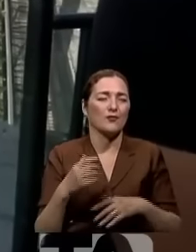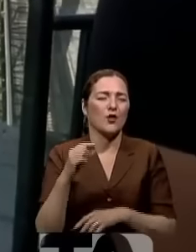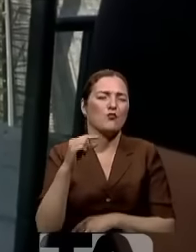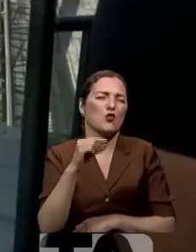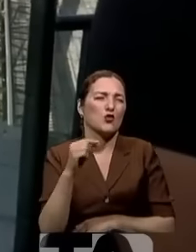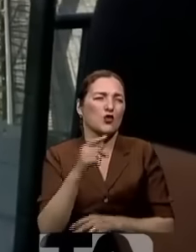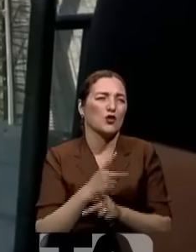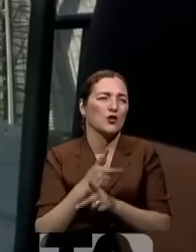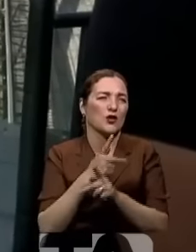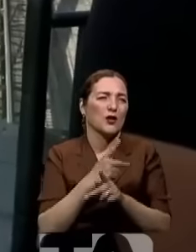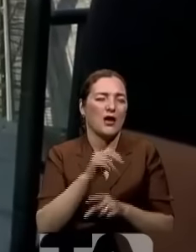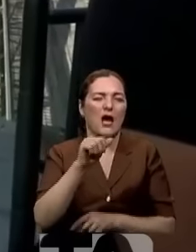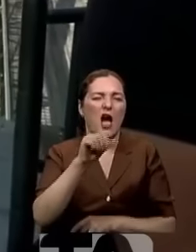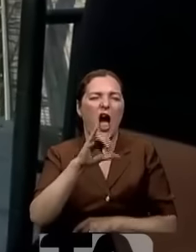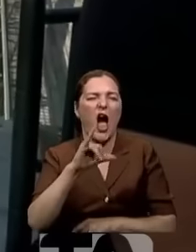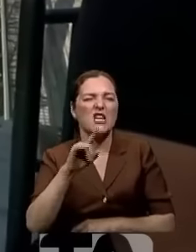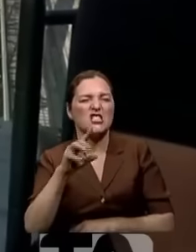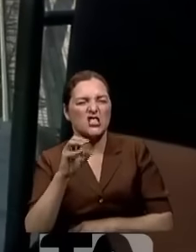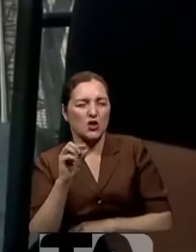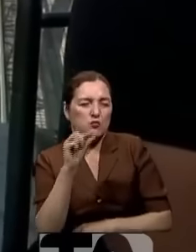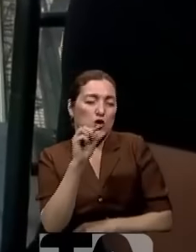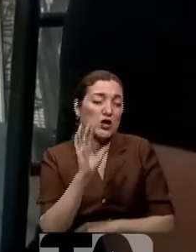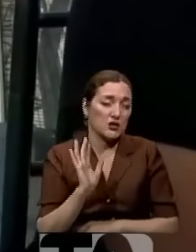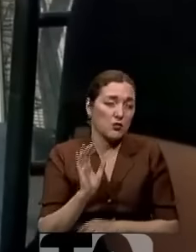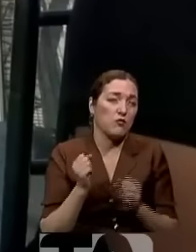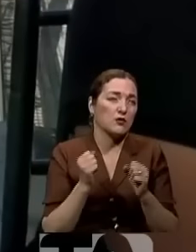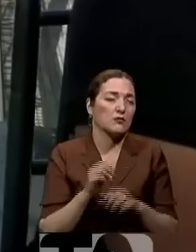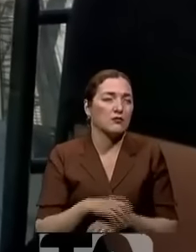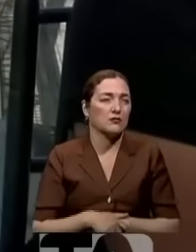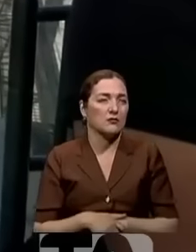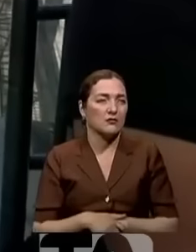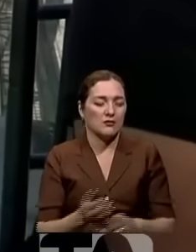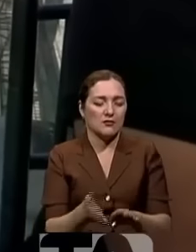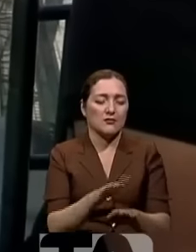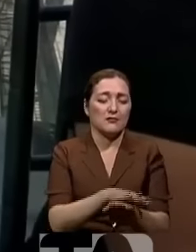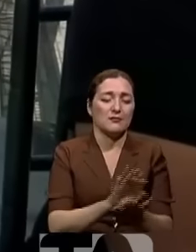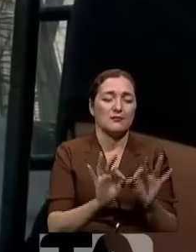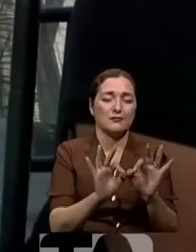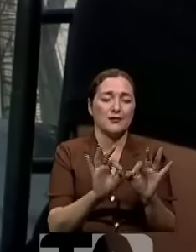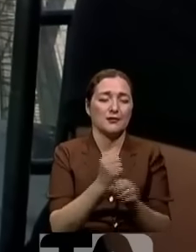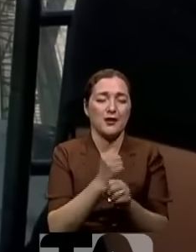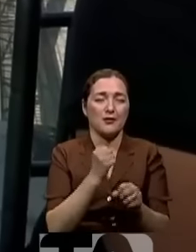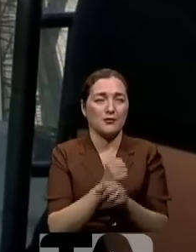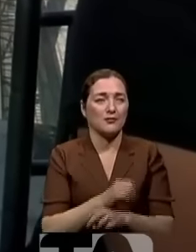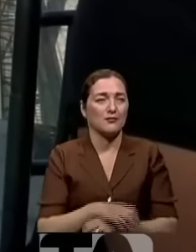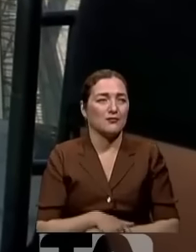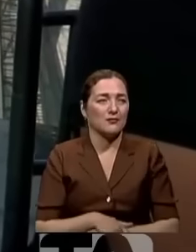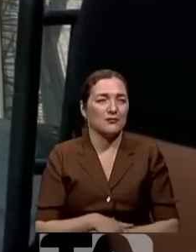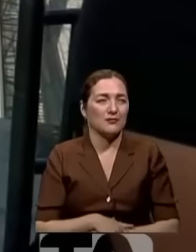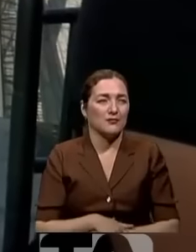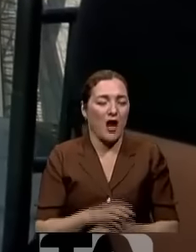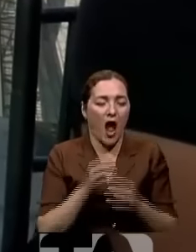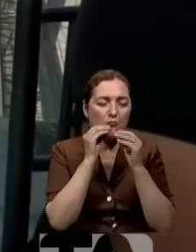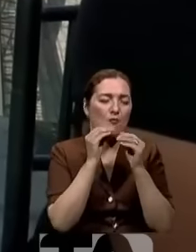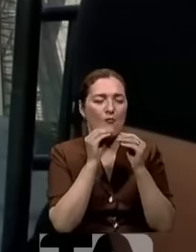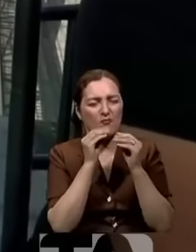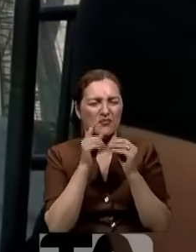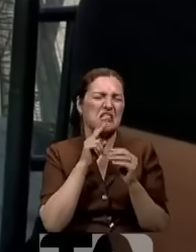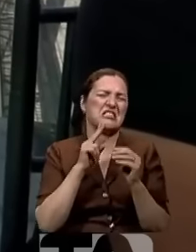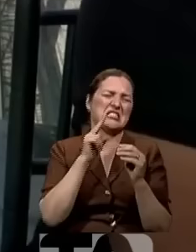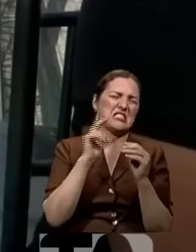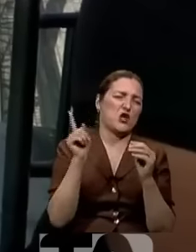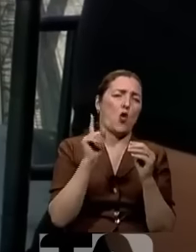de cuidado con el ácido del maracuyá, así que puede ser muy fuerte. El fondant, increíble el trabajo del fondant porque no empalaga mucho en la boca, sino